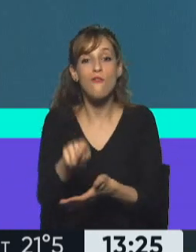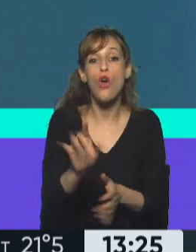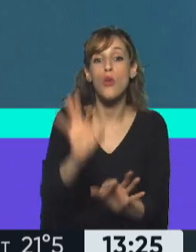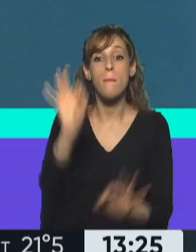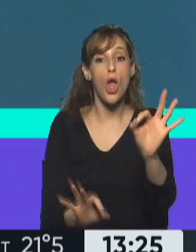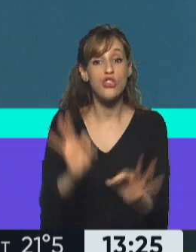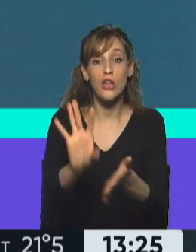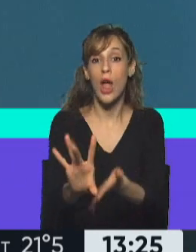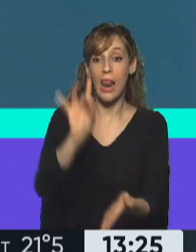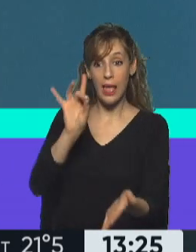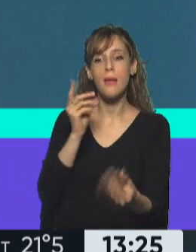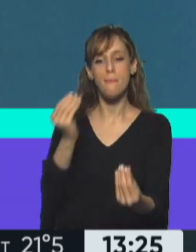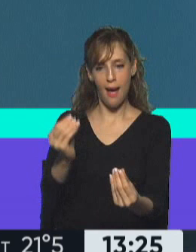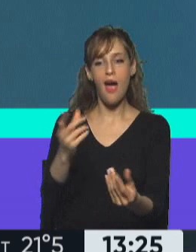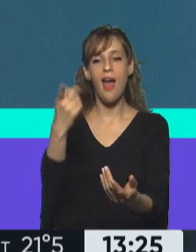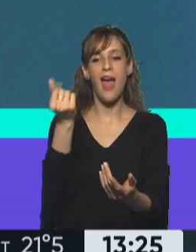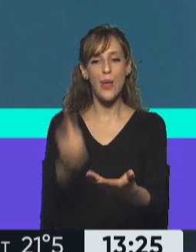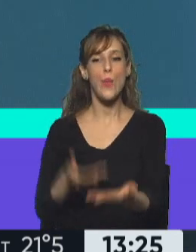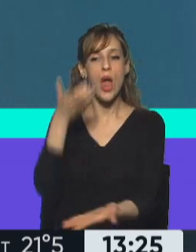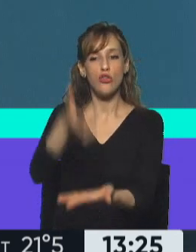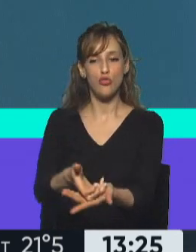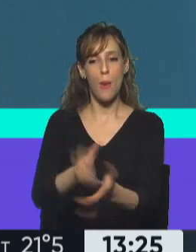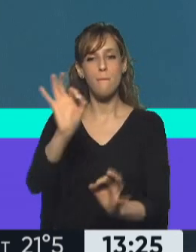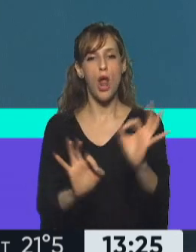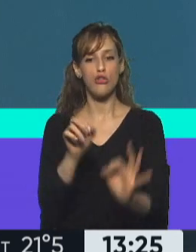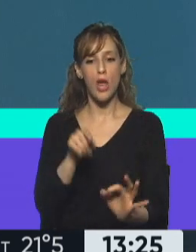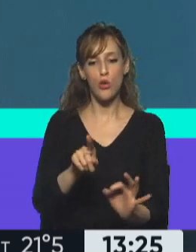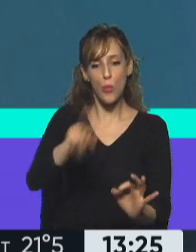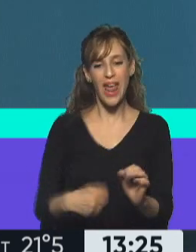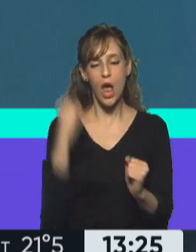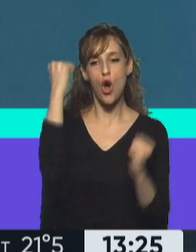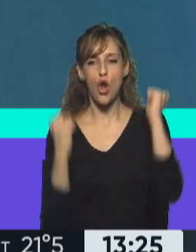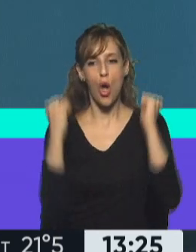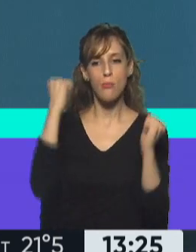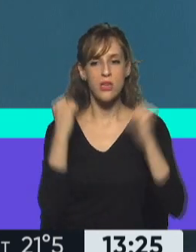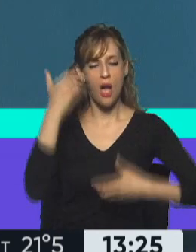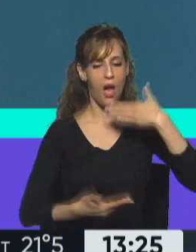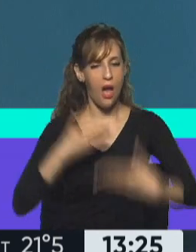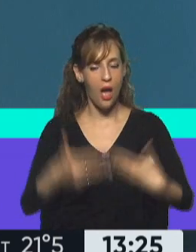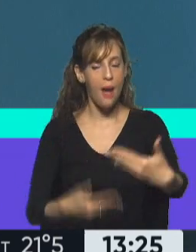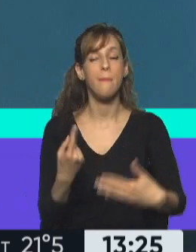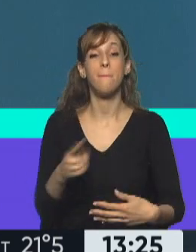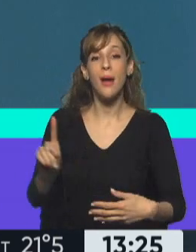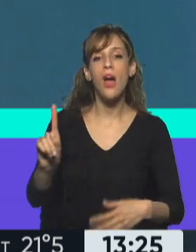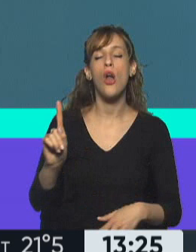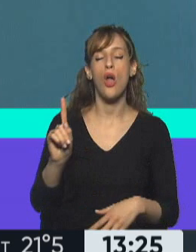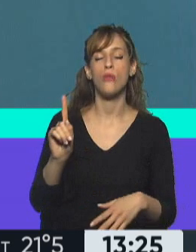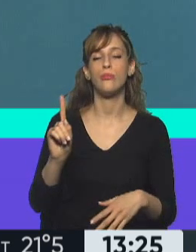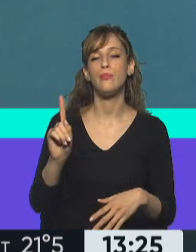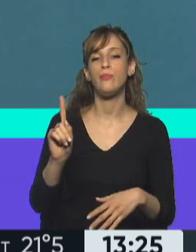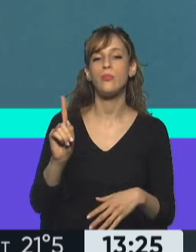declararlo y hacer la inversión en un proyecto determinado, con lo cual genera motorización de la economía. Pero para quien blanquea, hoy lo positivo es